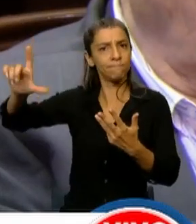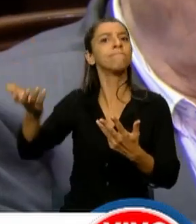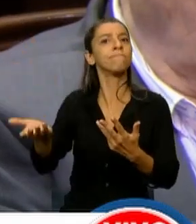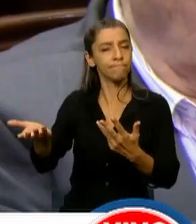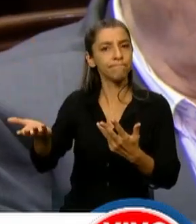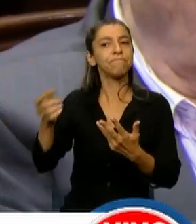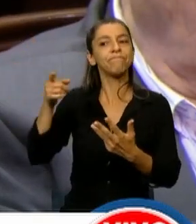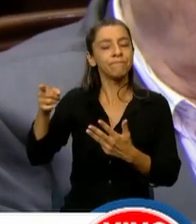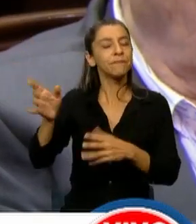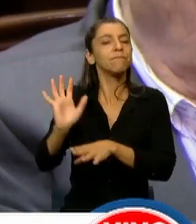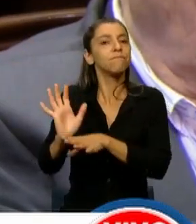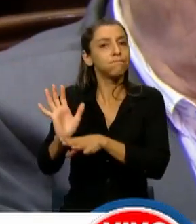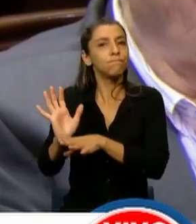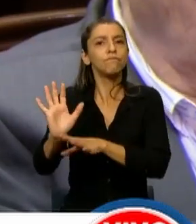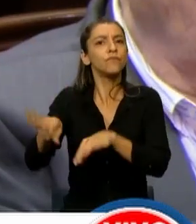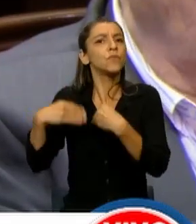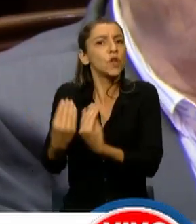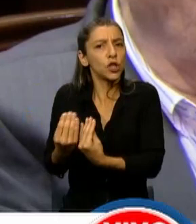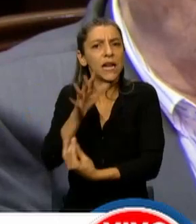significó un aumento del